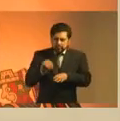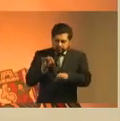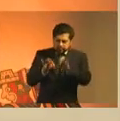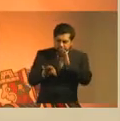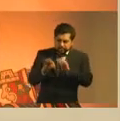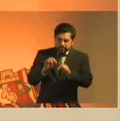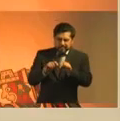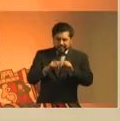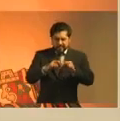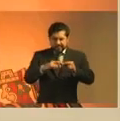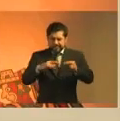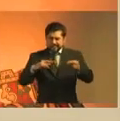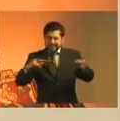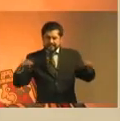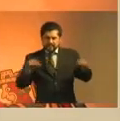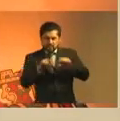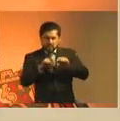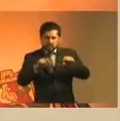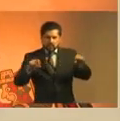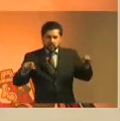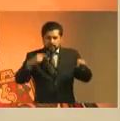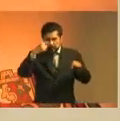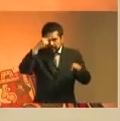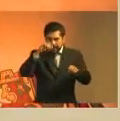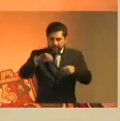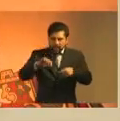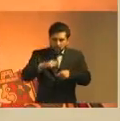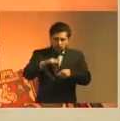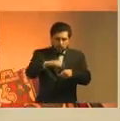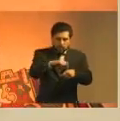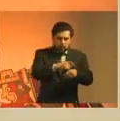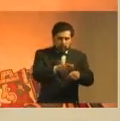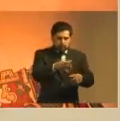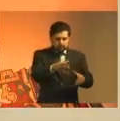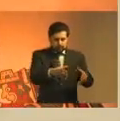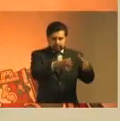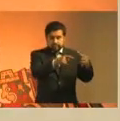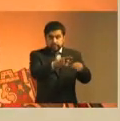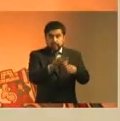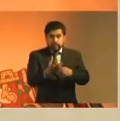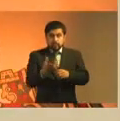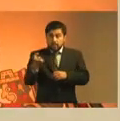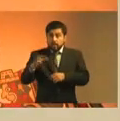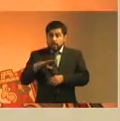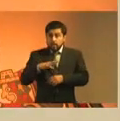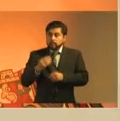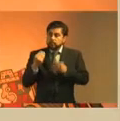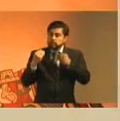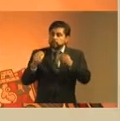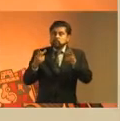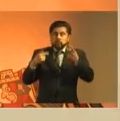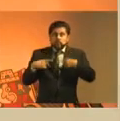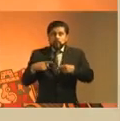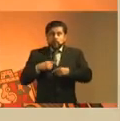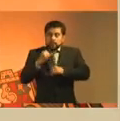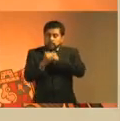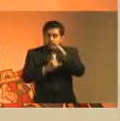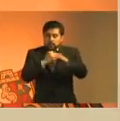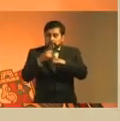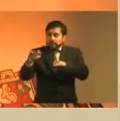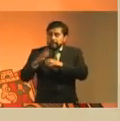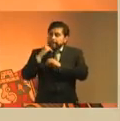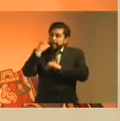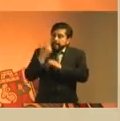cordeles que se emplean para coser costales tenía una gran demanda extraordinaria demanda internacional y